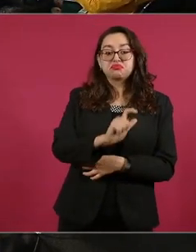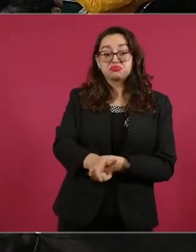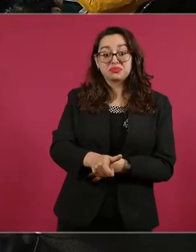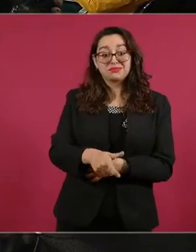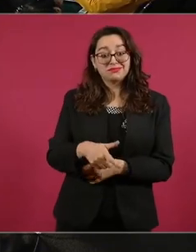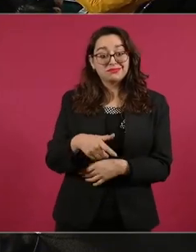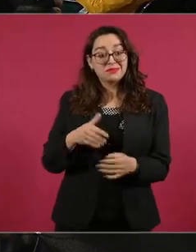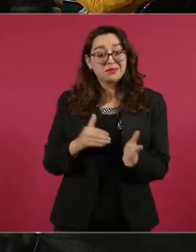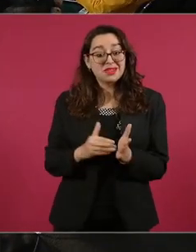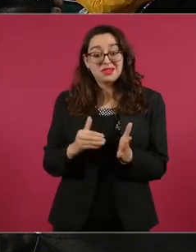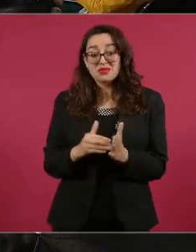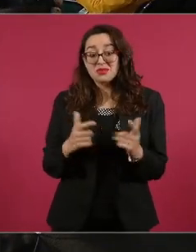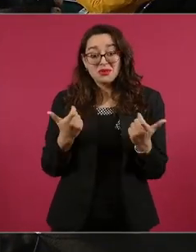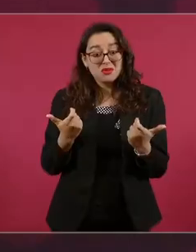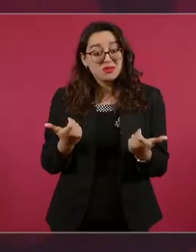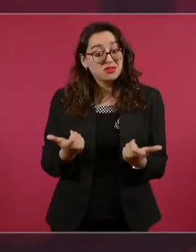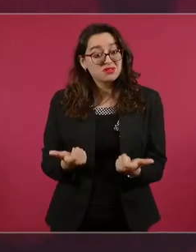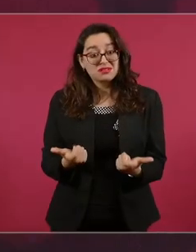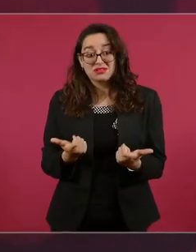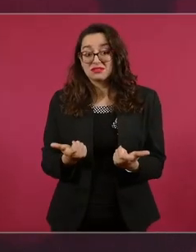cobran muchísimo.